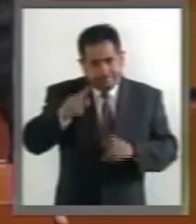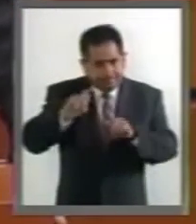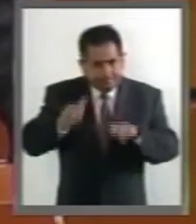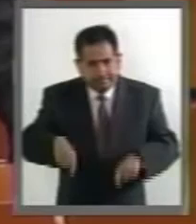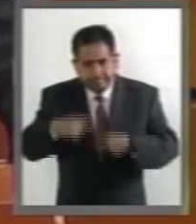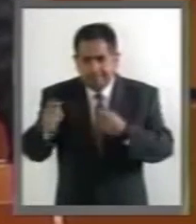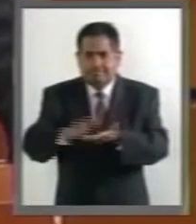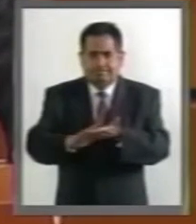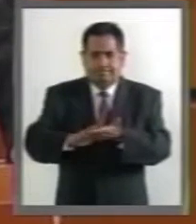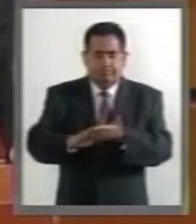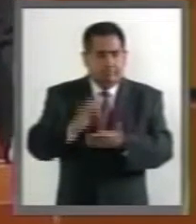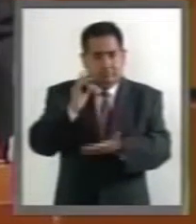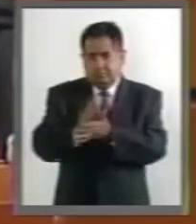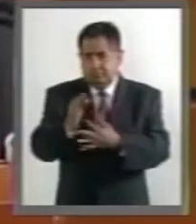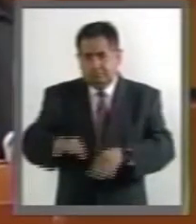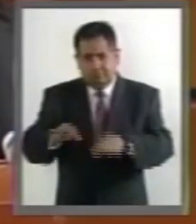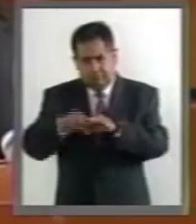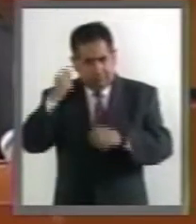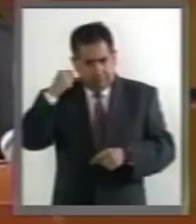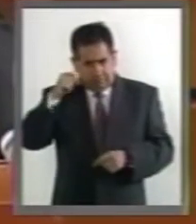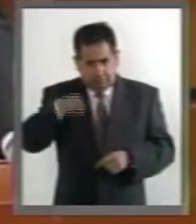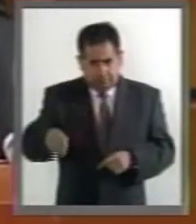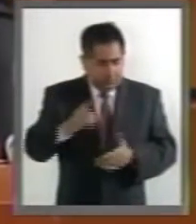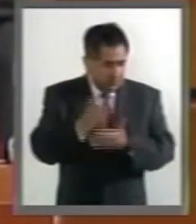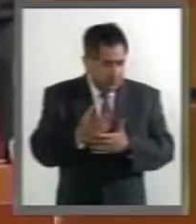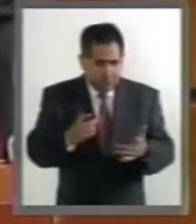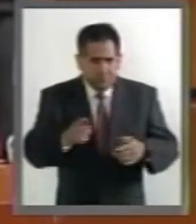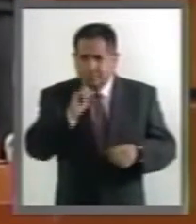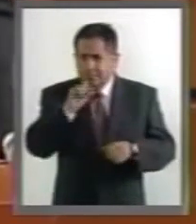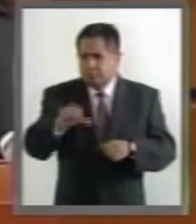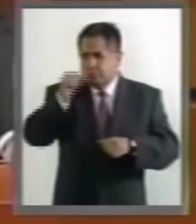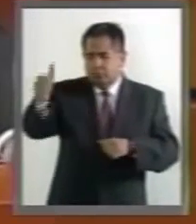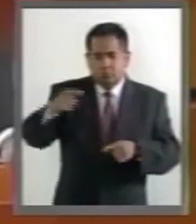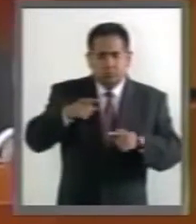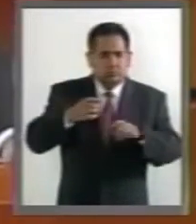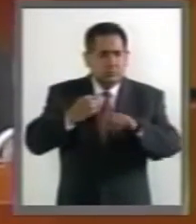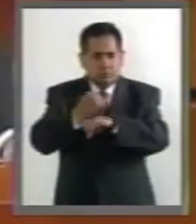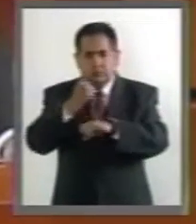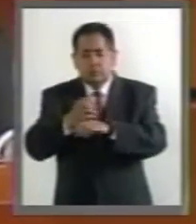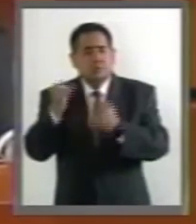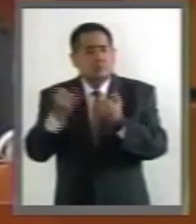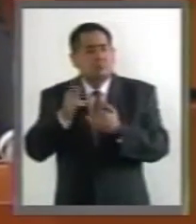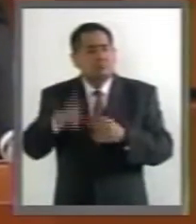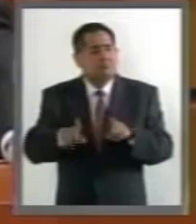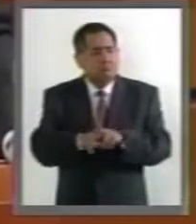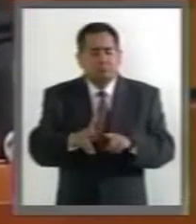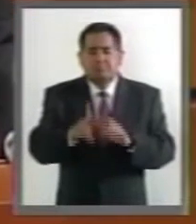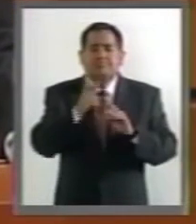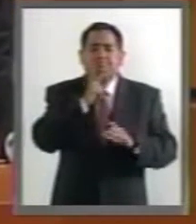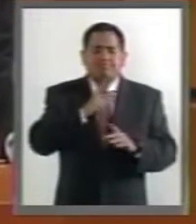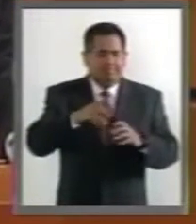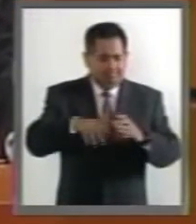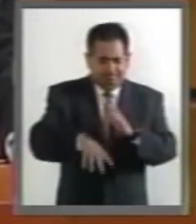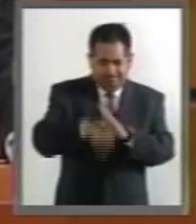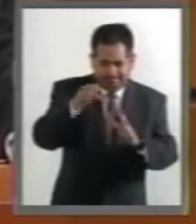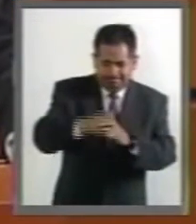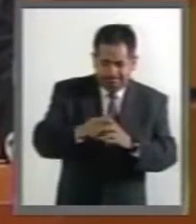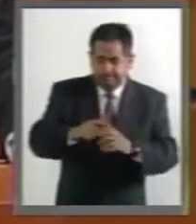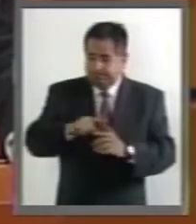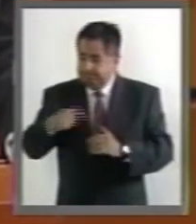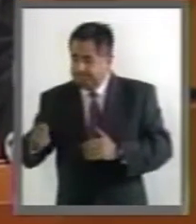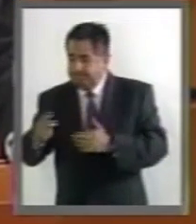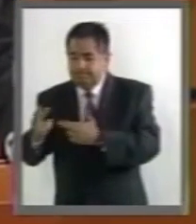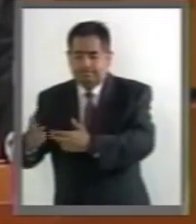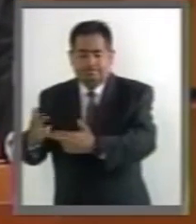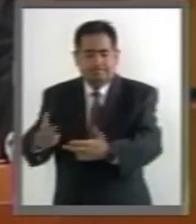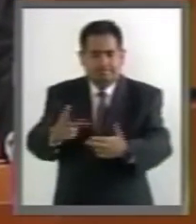no solo para Tabasco, sino también para otros estados con vocación petrolera y para el desarrollo de la industria de